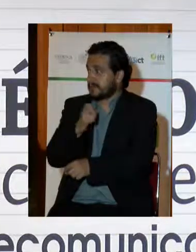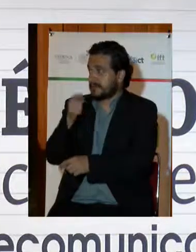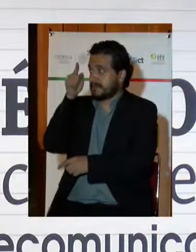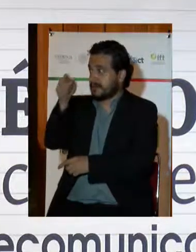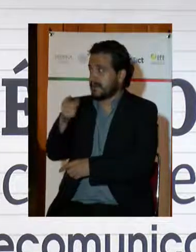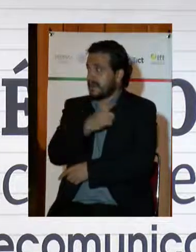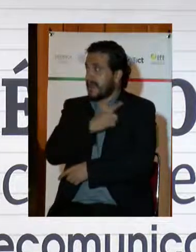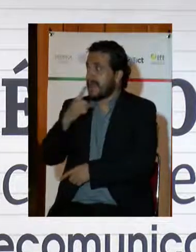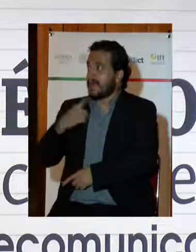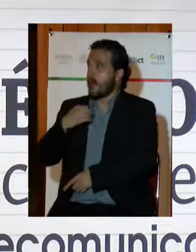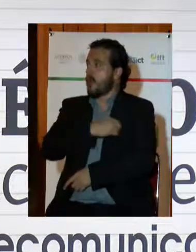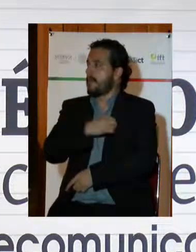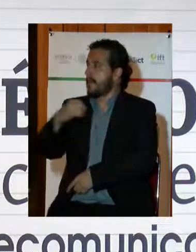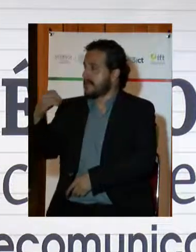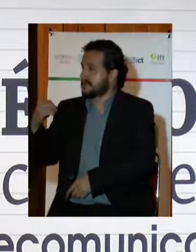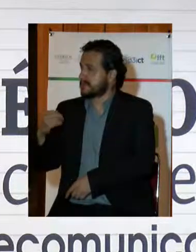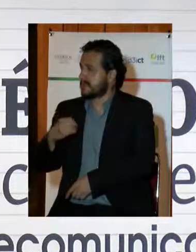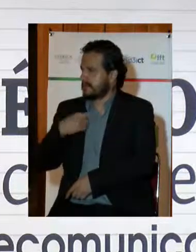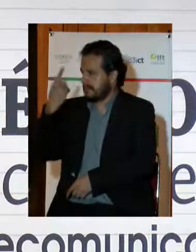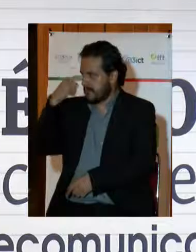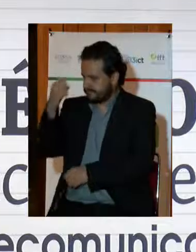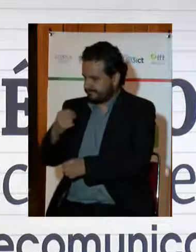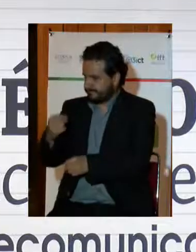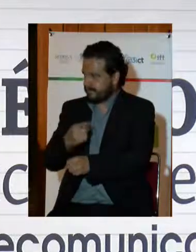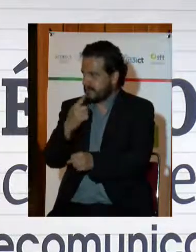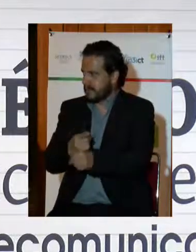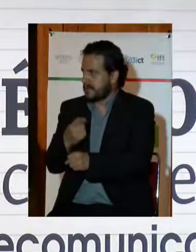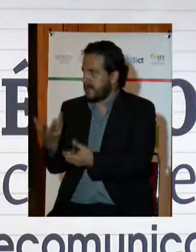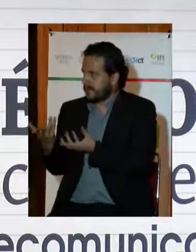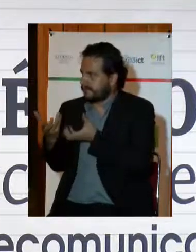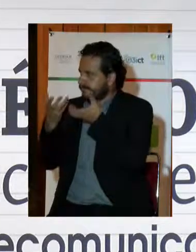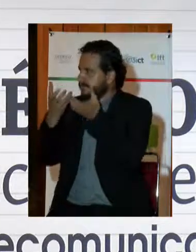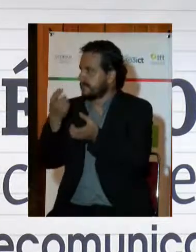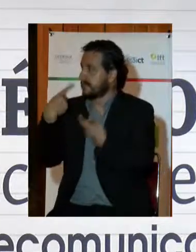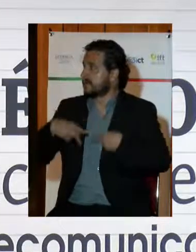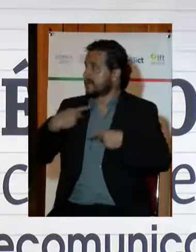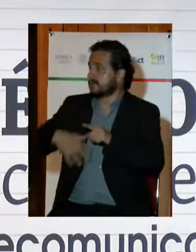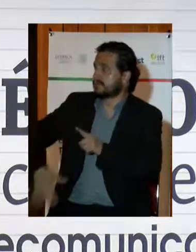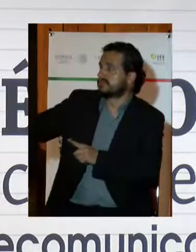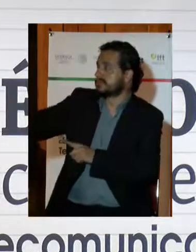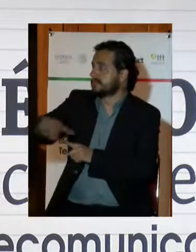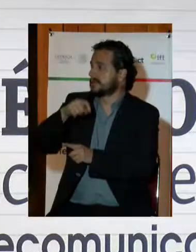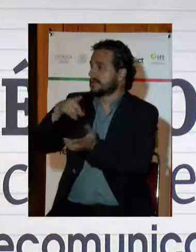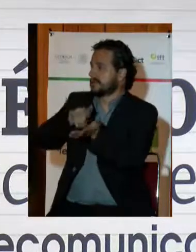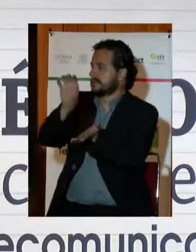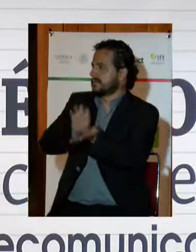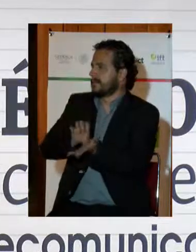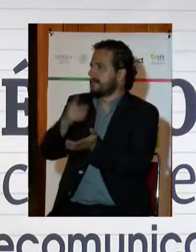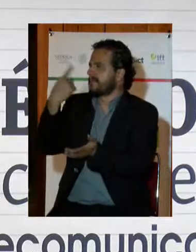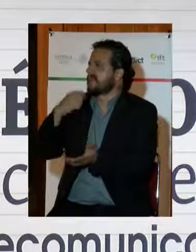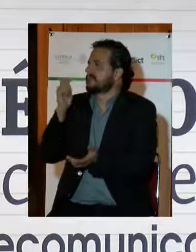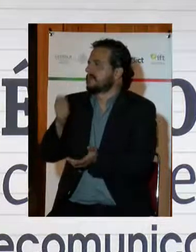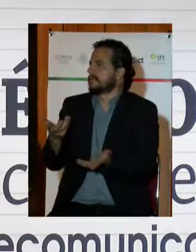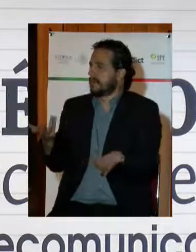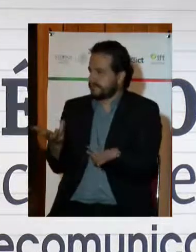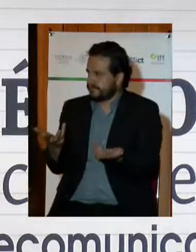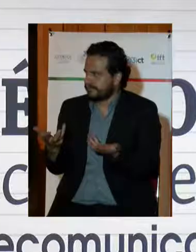una oportunidad enorme de llegar a más personas con una serie de funciones y de